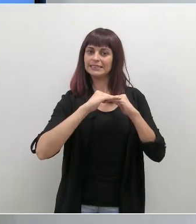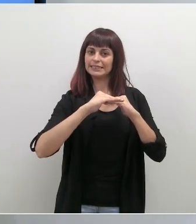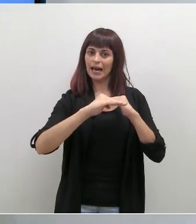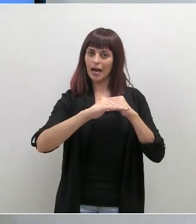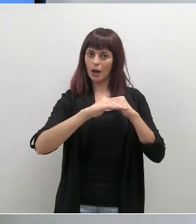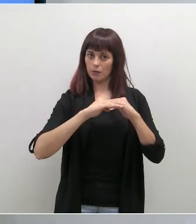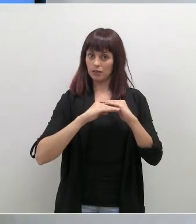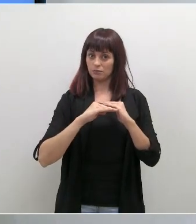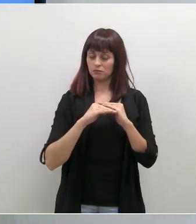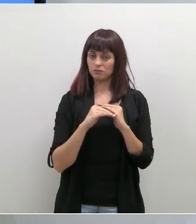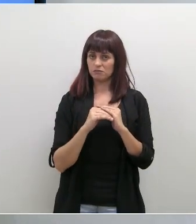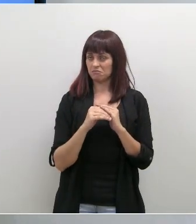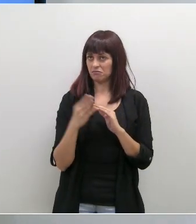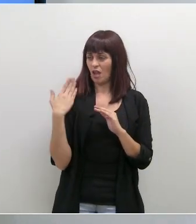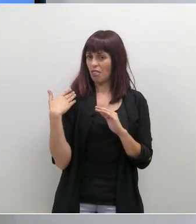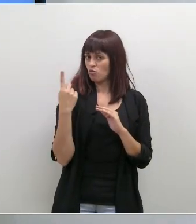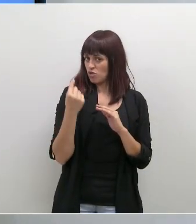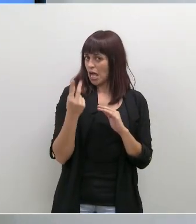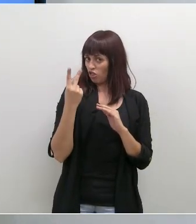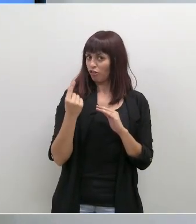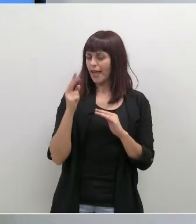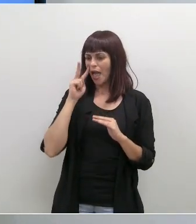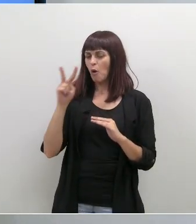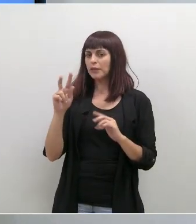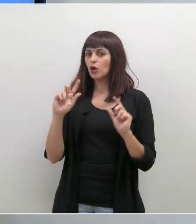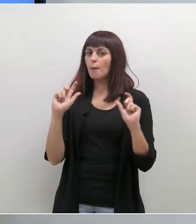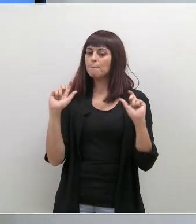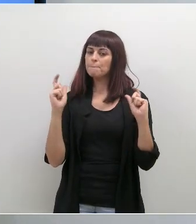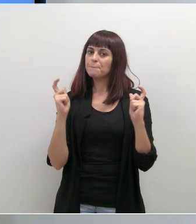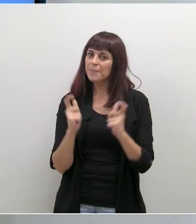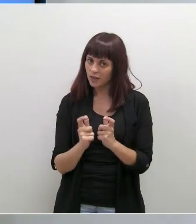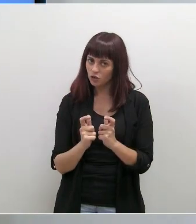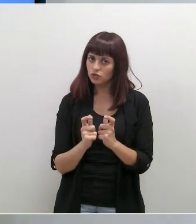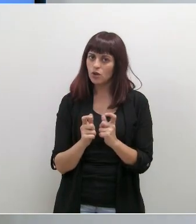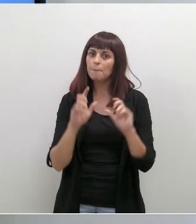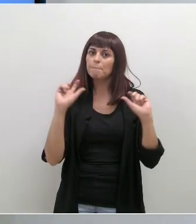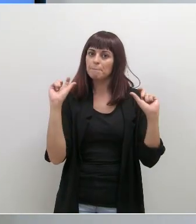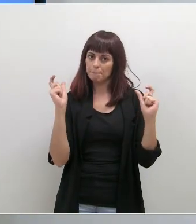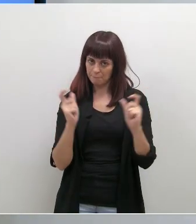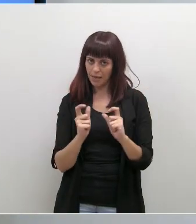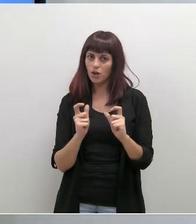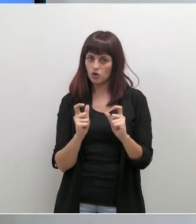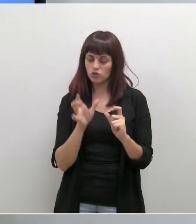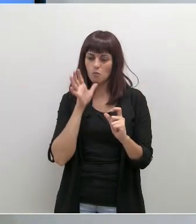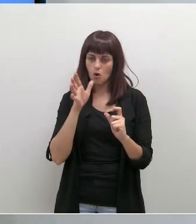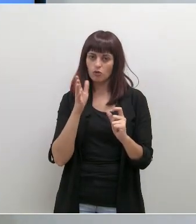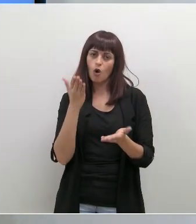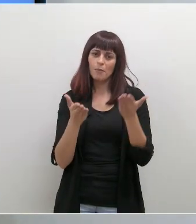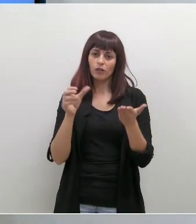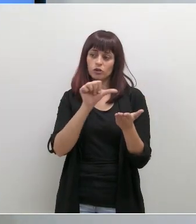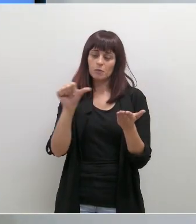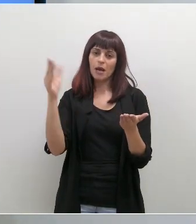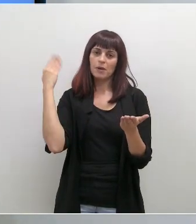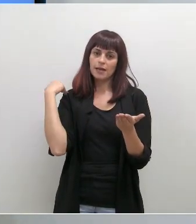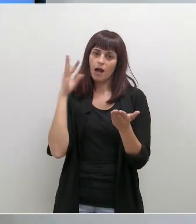en los últimos 24 o 48 horas estamos viendo una ligera disminución en la incidencia en los casos detectados con respecto a la semana anterior.